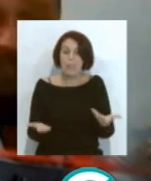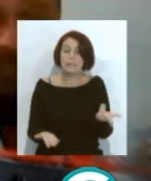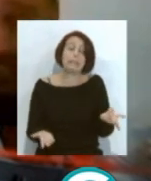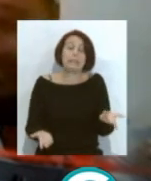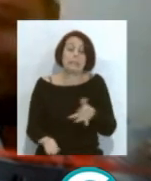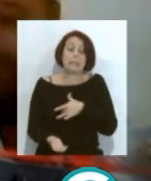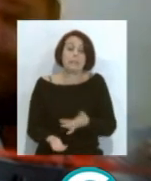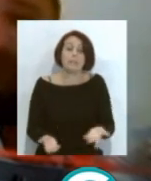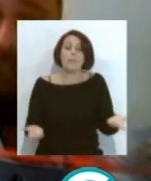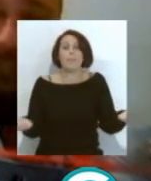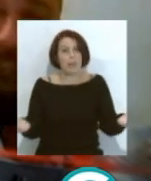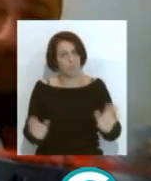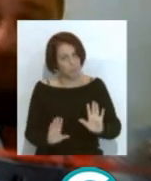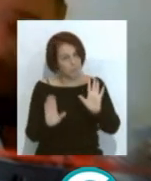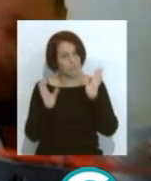bueno, pero bueno,